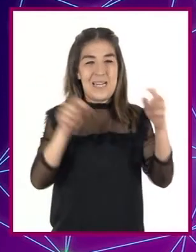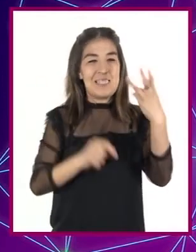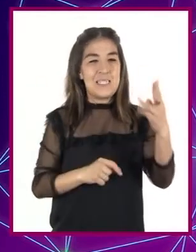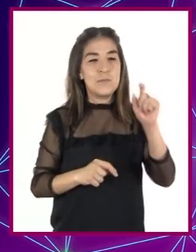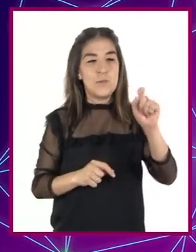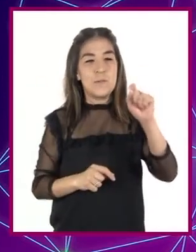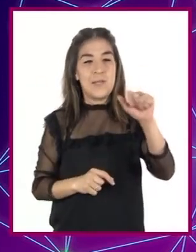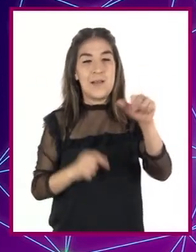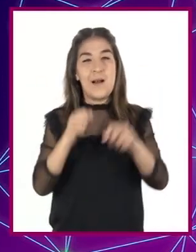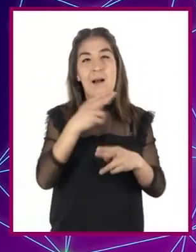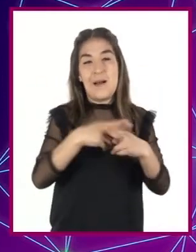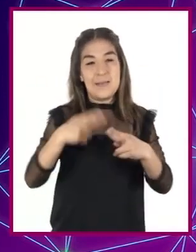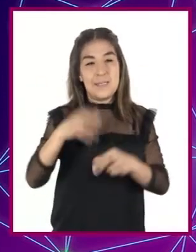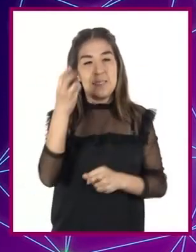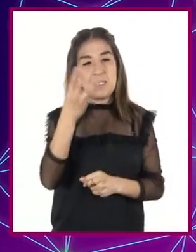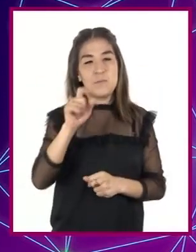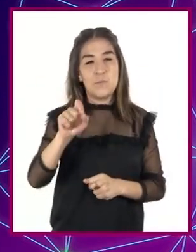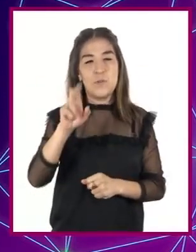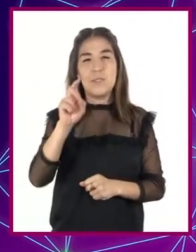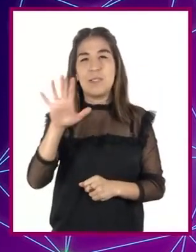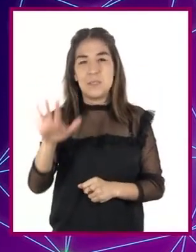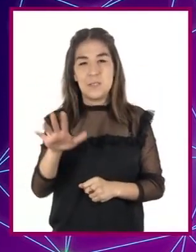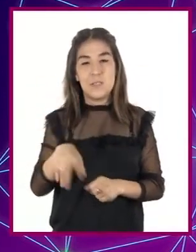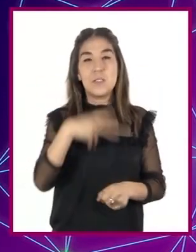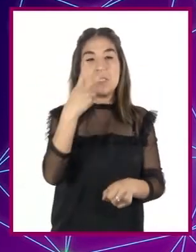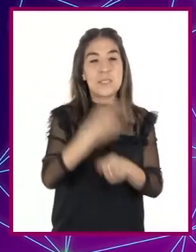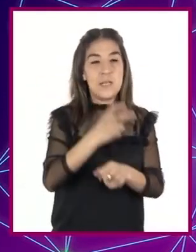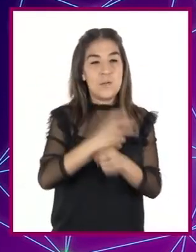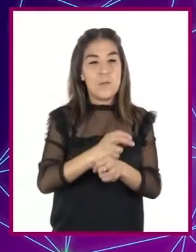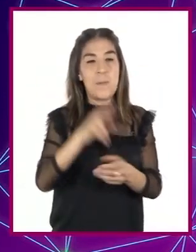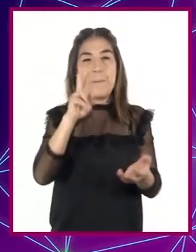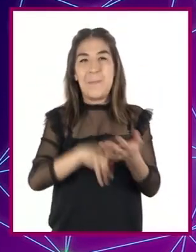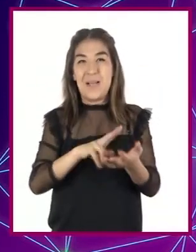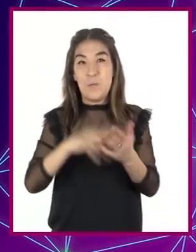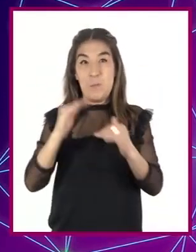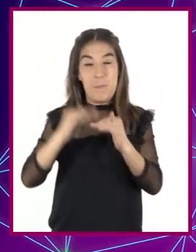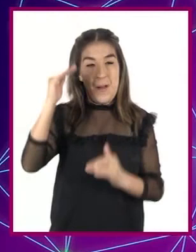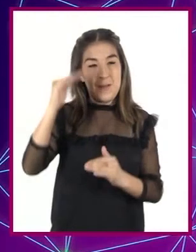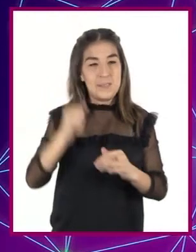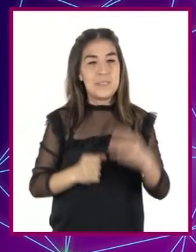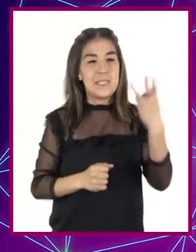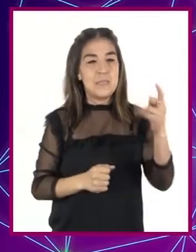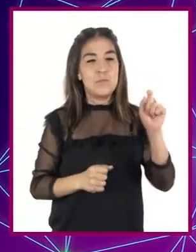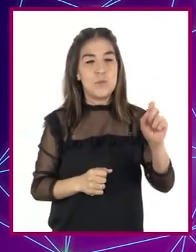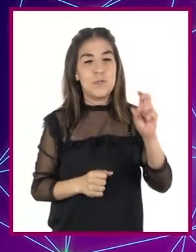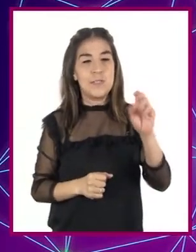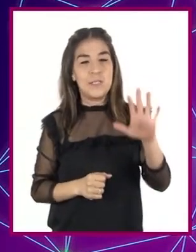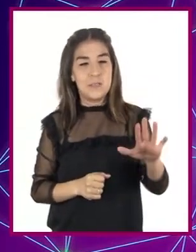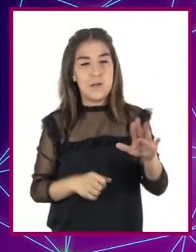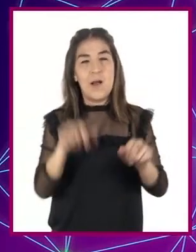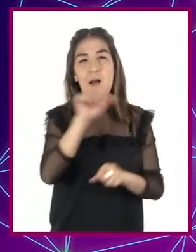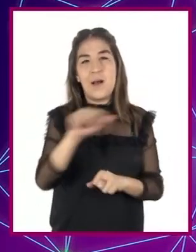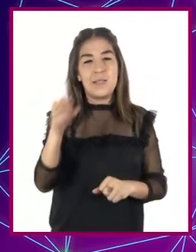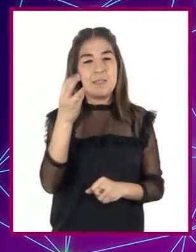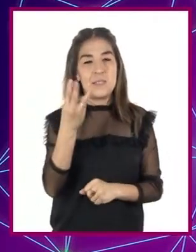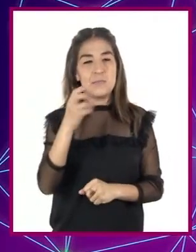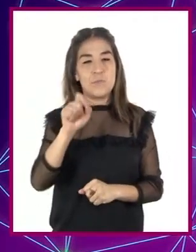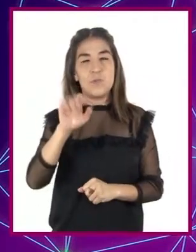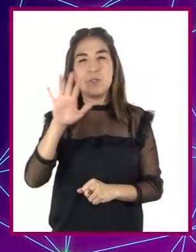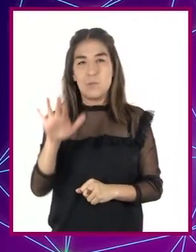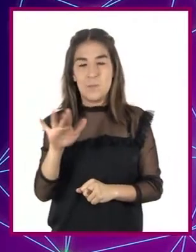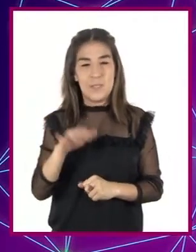hasta 3.35. El segundo, de valores mayores que 3.35 a